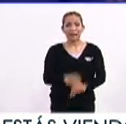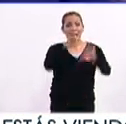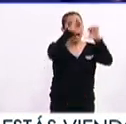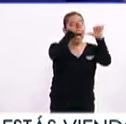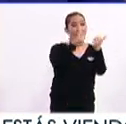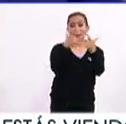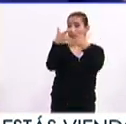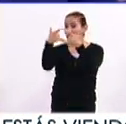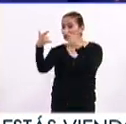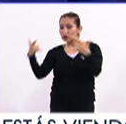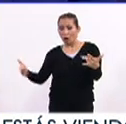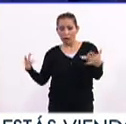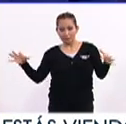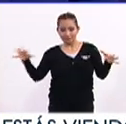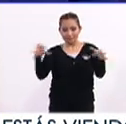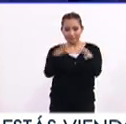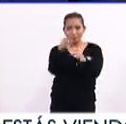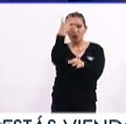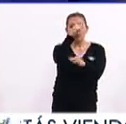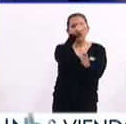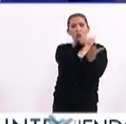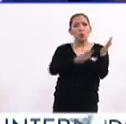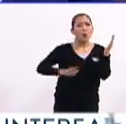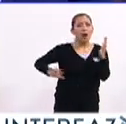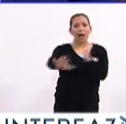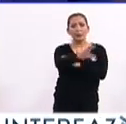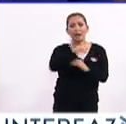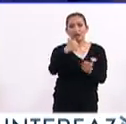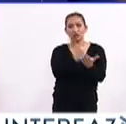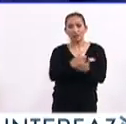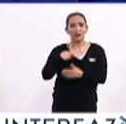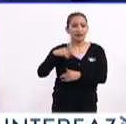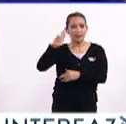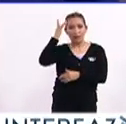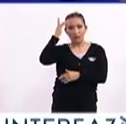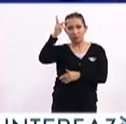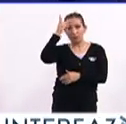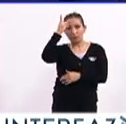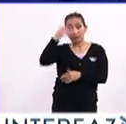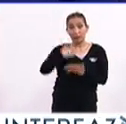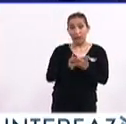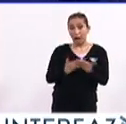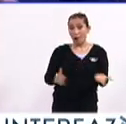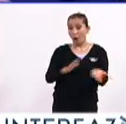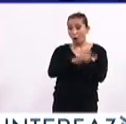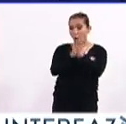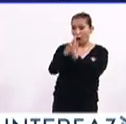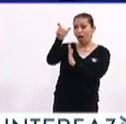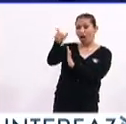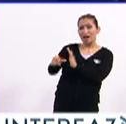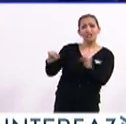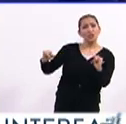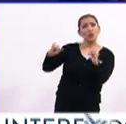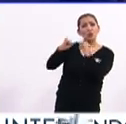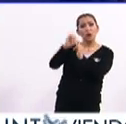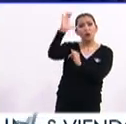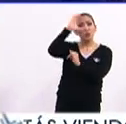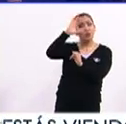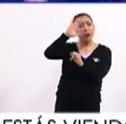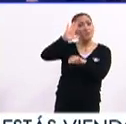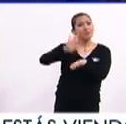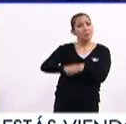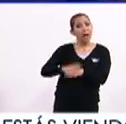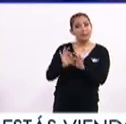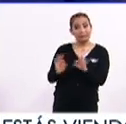Arte e historia convergen en un hermoso recinto de la capital potosina, que se ha convertido en una de las instituciones